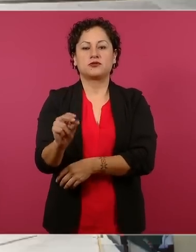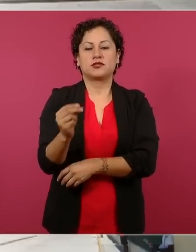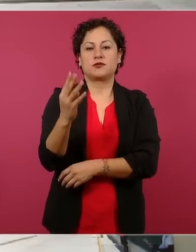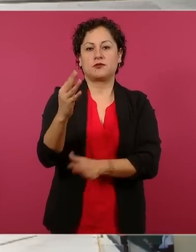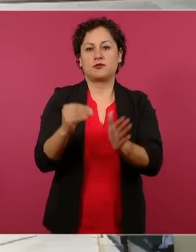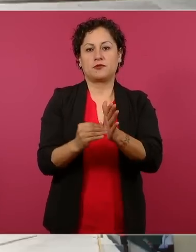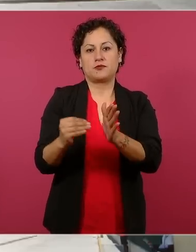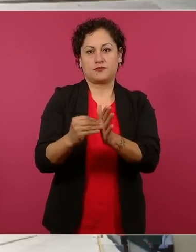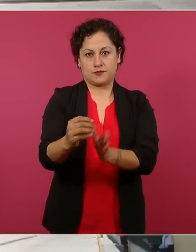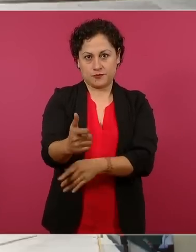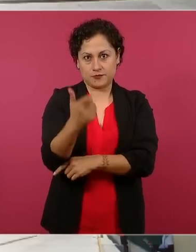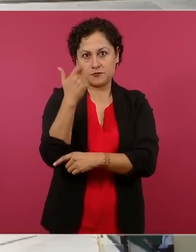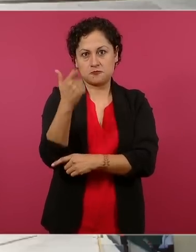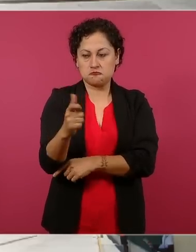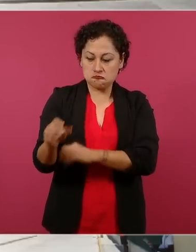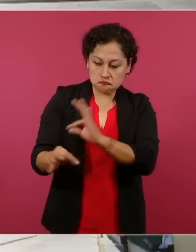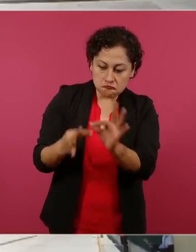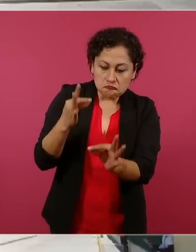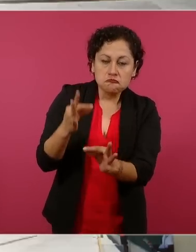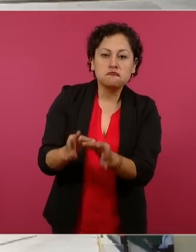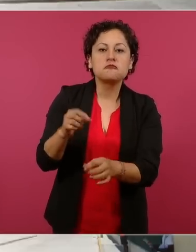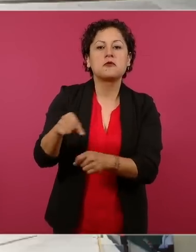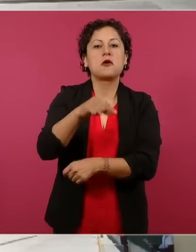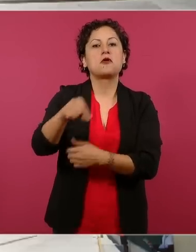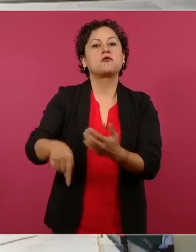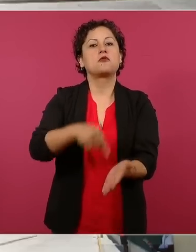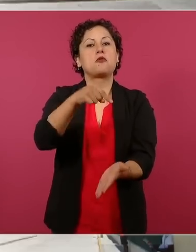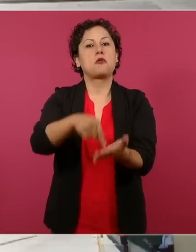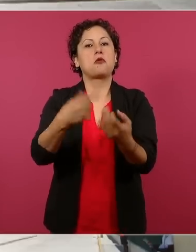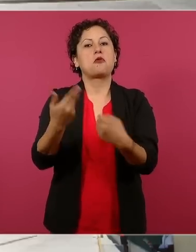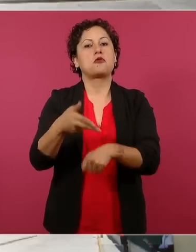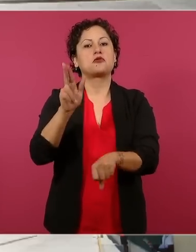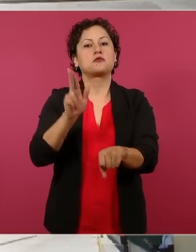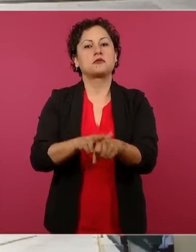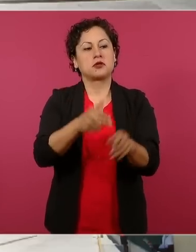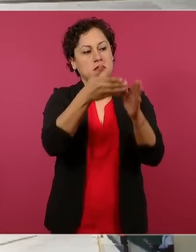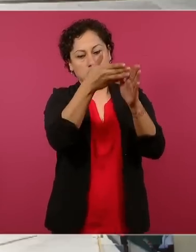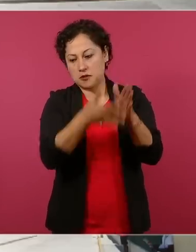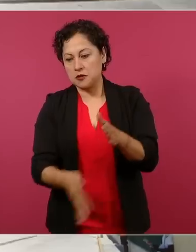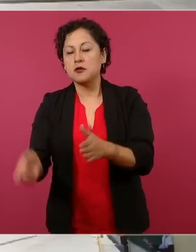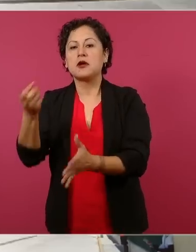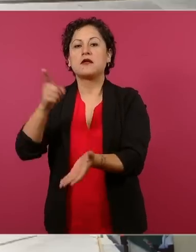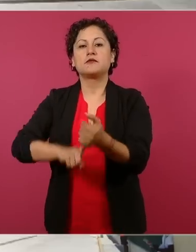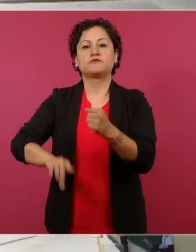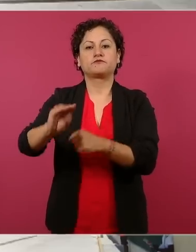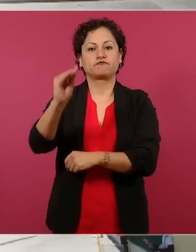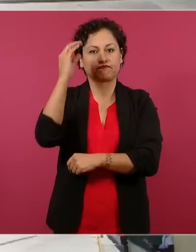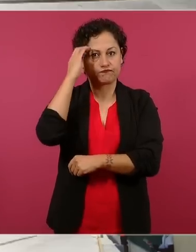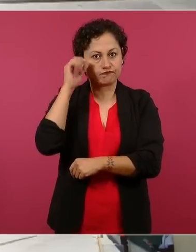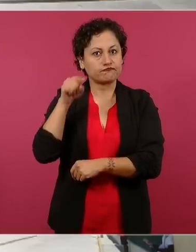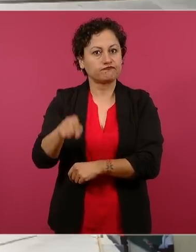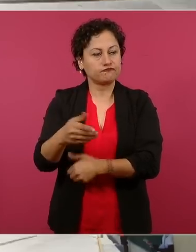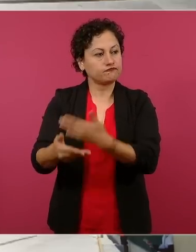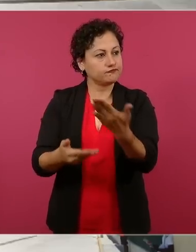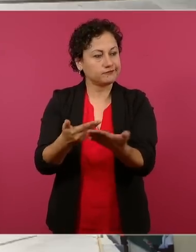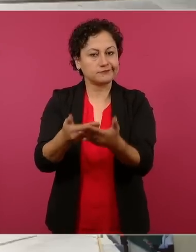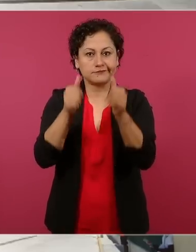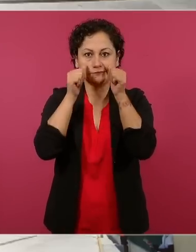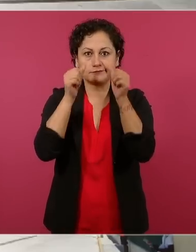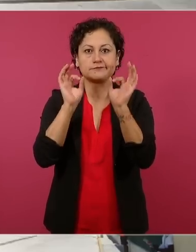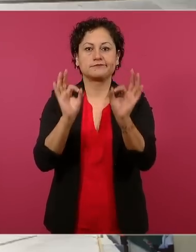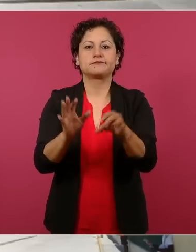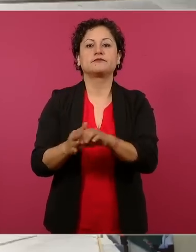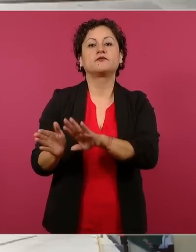millones de pesos para concluirlo, un hospital que opera desde entonces con sus 90 camas. También hay casos muy particulares, por ejemplo,